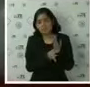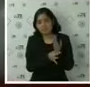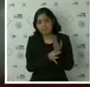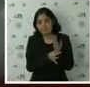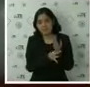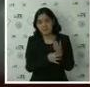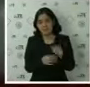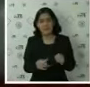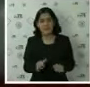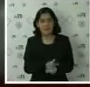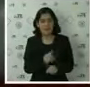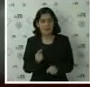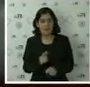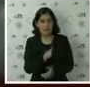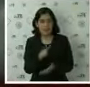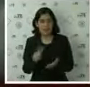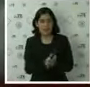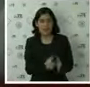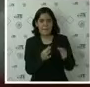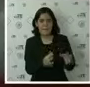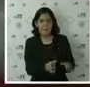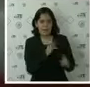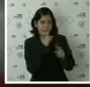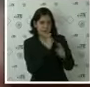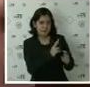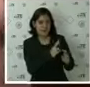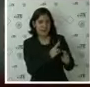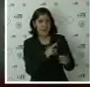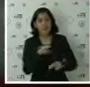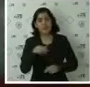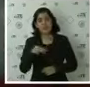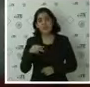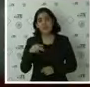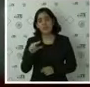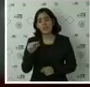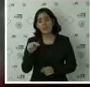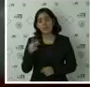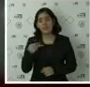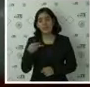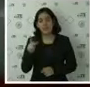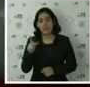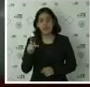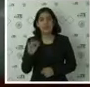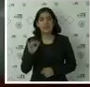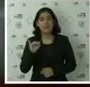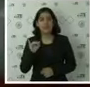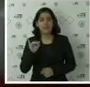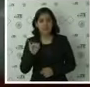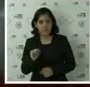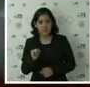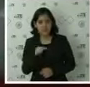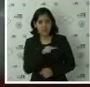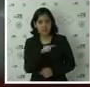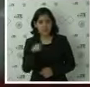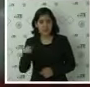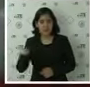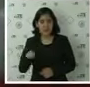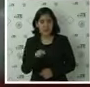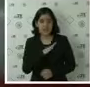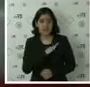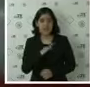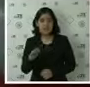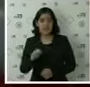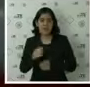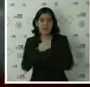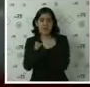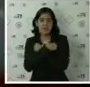norma no se hace precisamente así, pero está garantizada. Digamos, ustedes tienen el derecho a exigir su